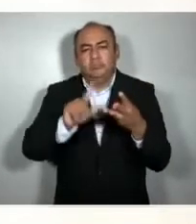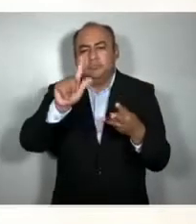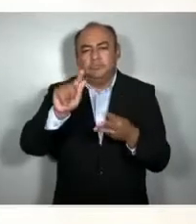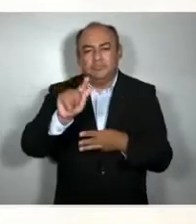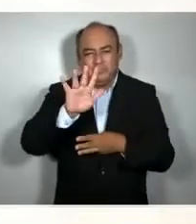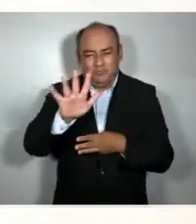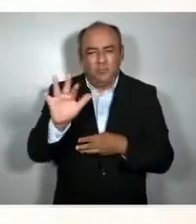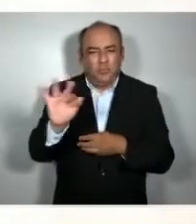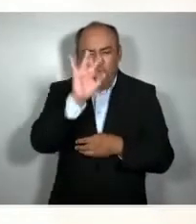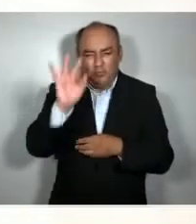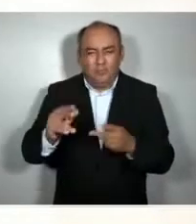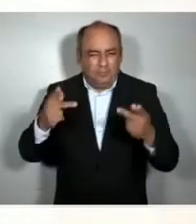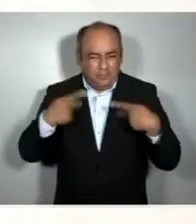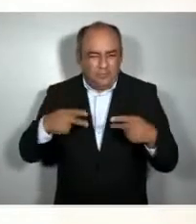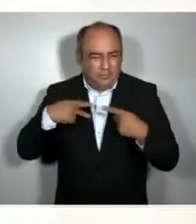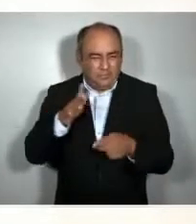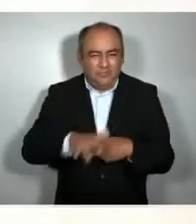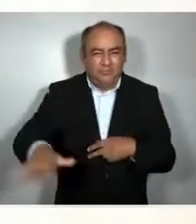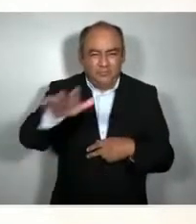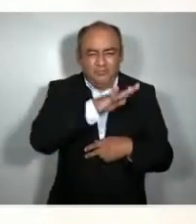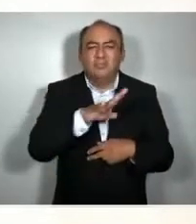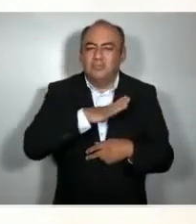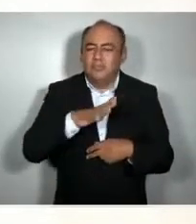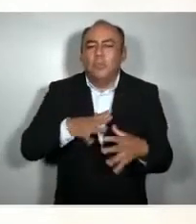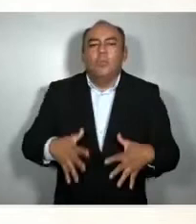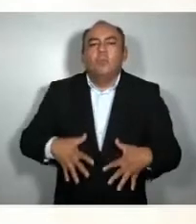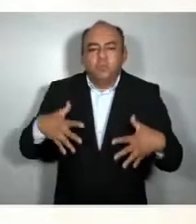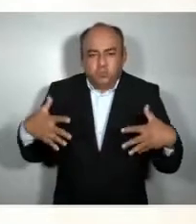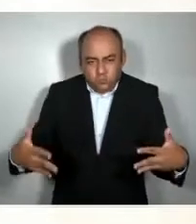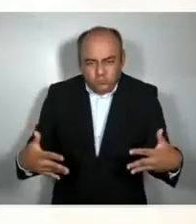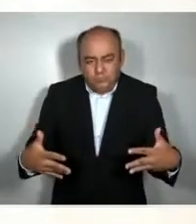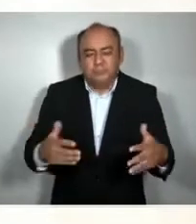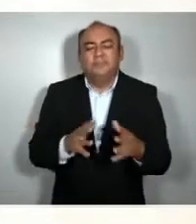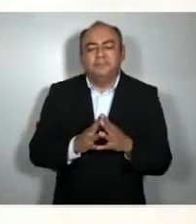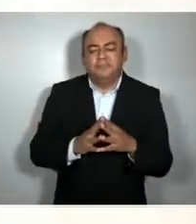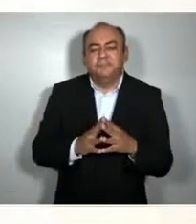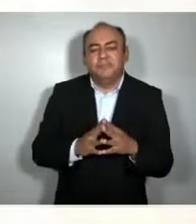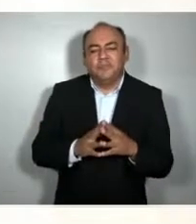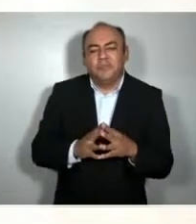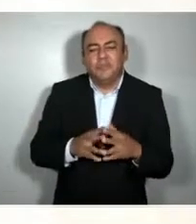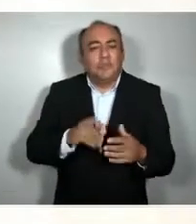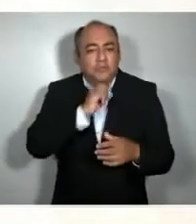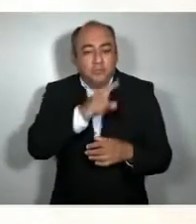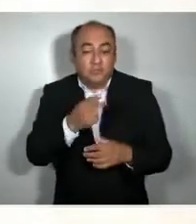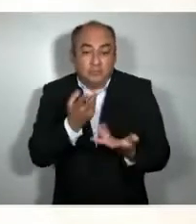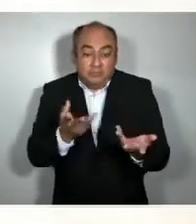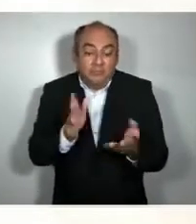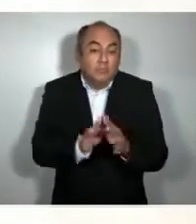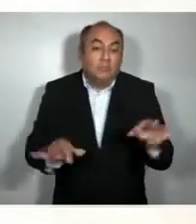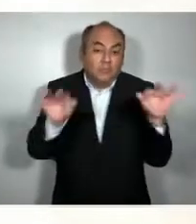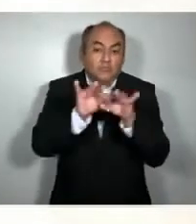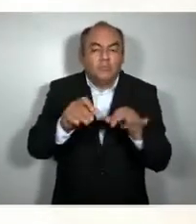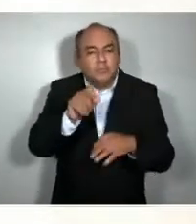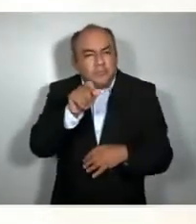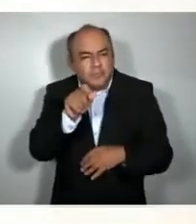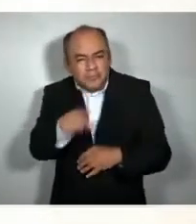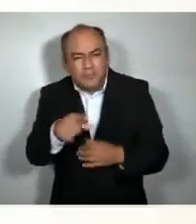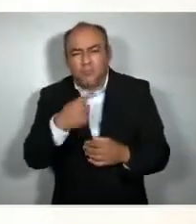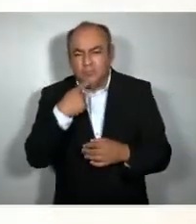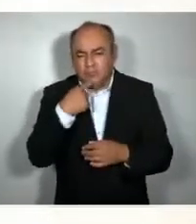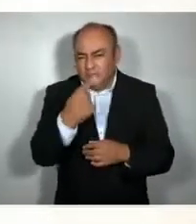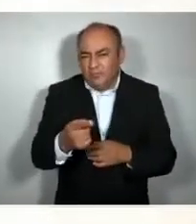75% de la población presenta sobrepeso u obesidad, siendo también relevante la